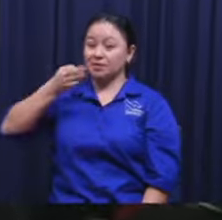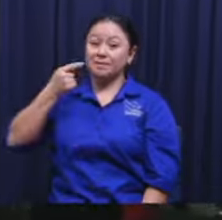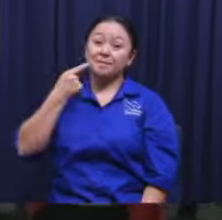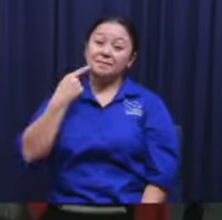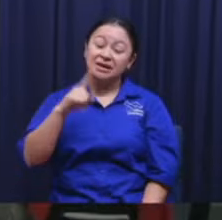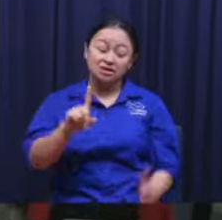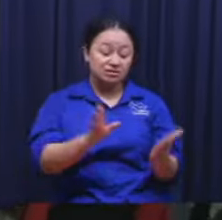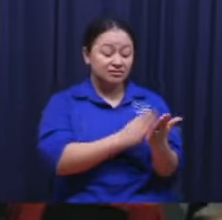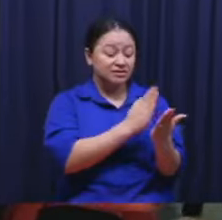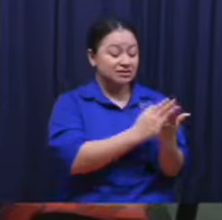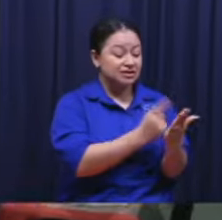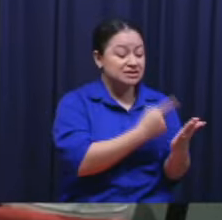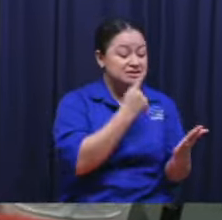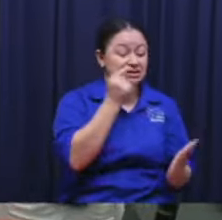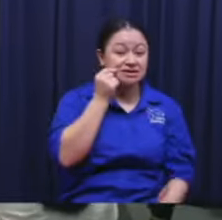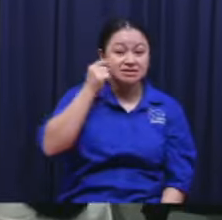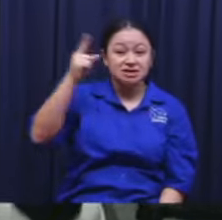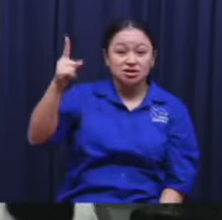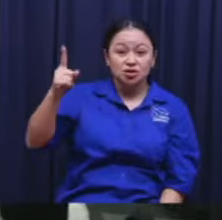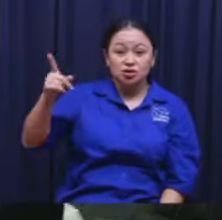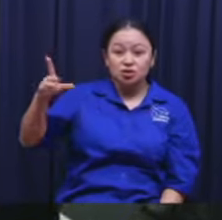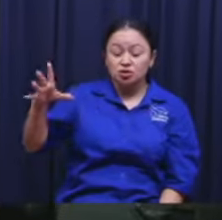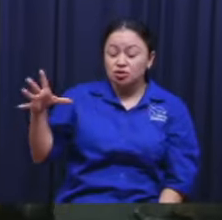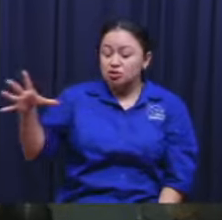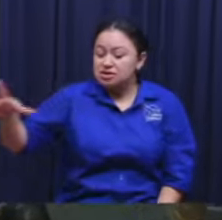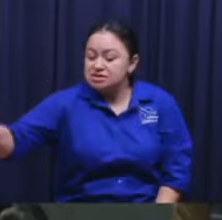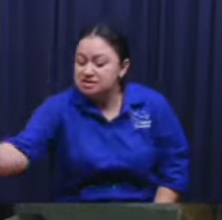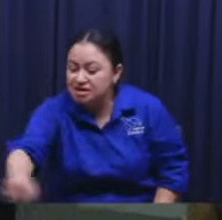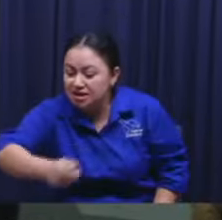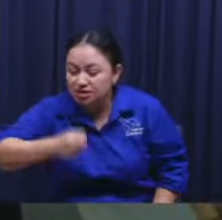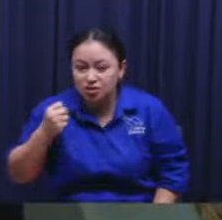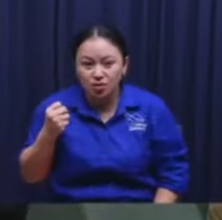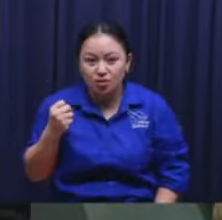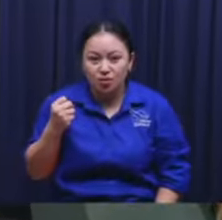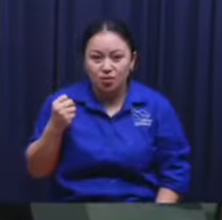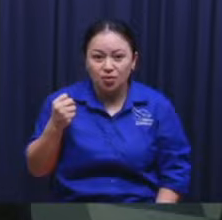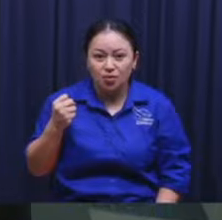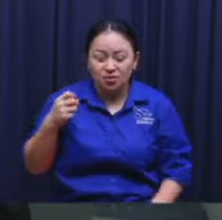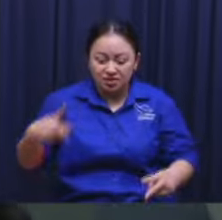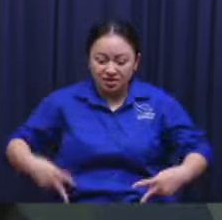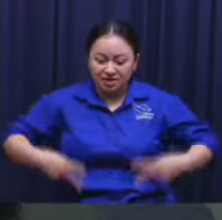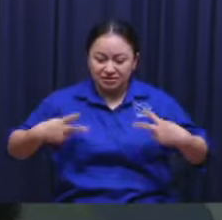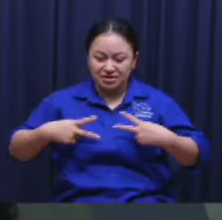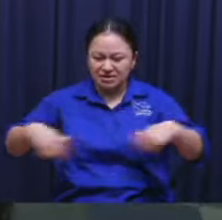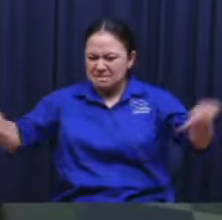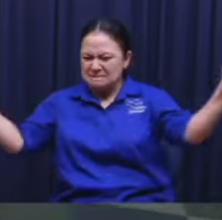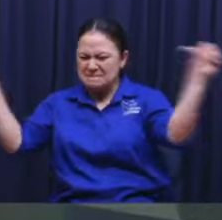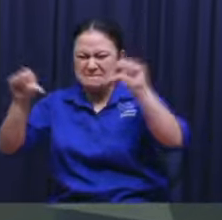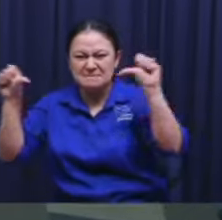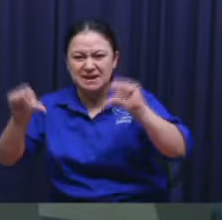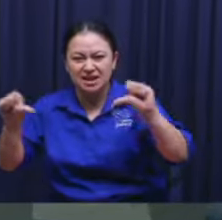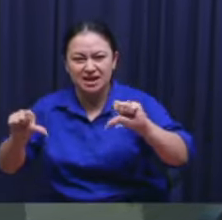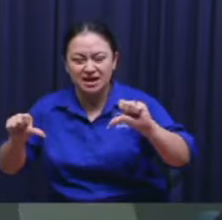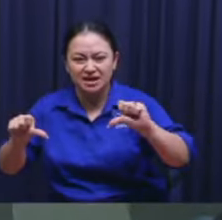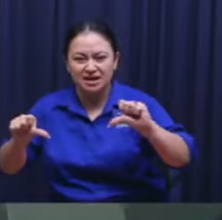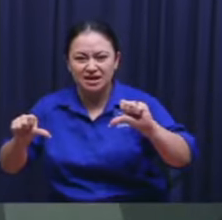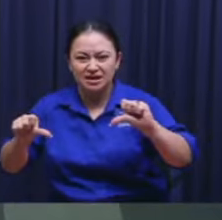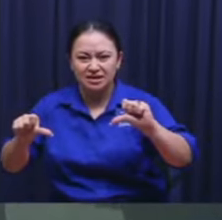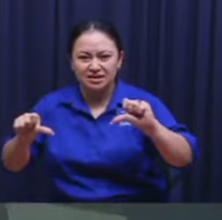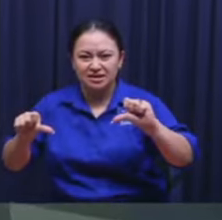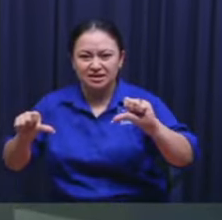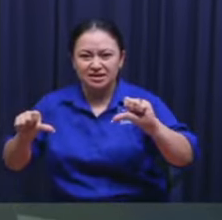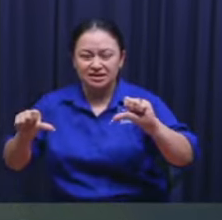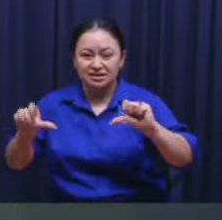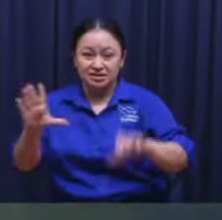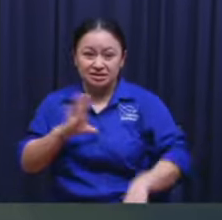Señor nos rescató de la vana manera de vivir heredada de nuestros padres. Y que